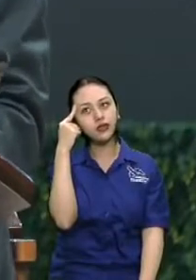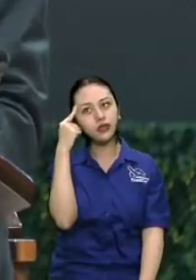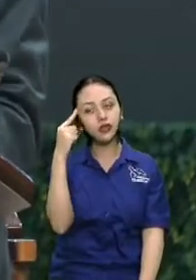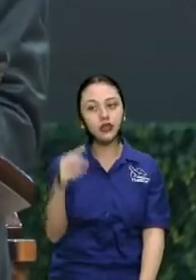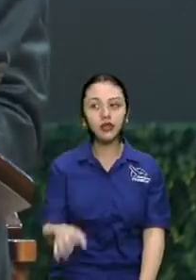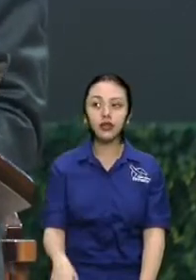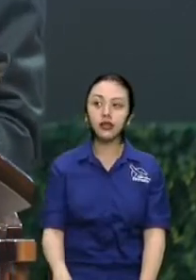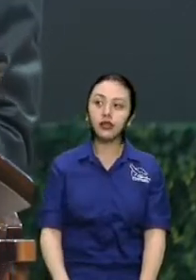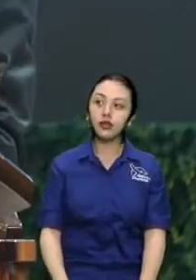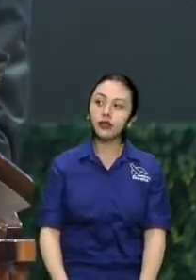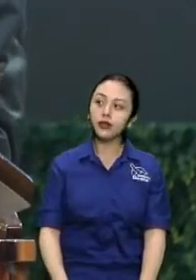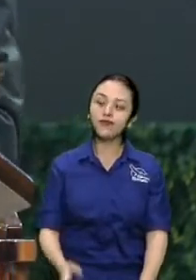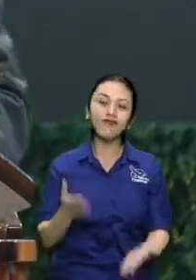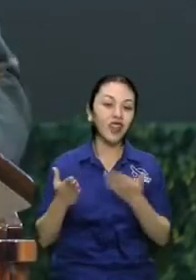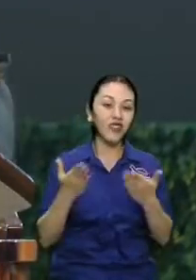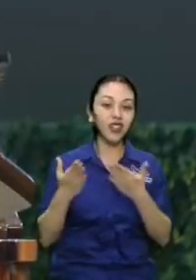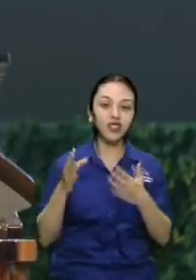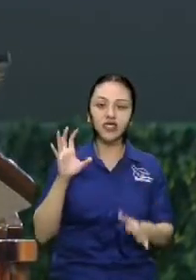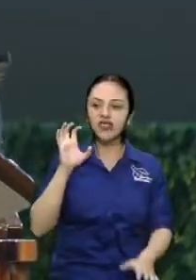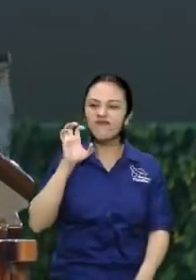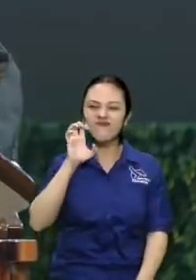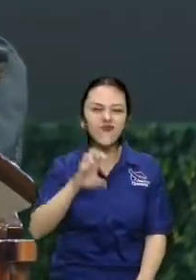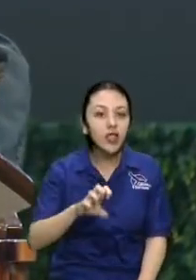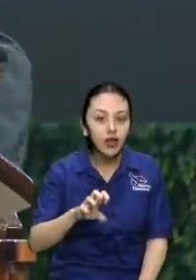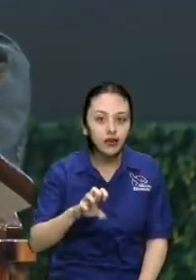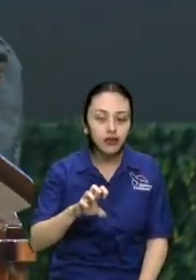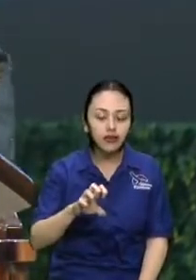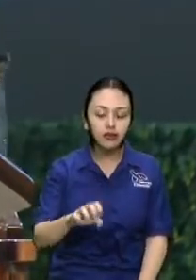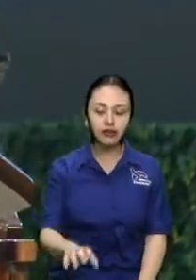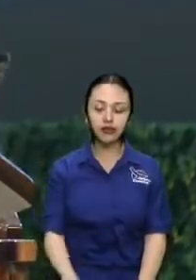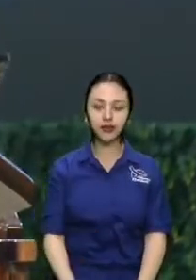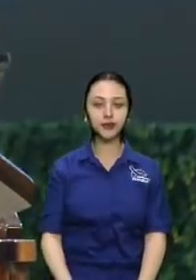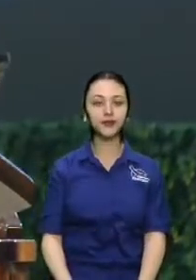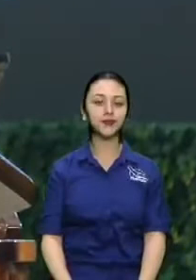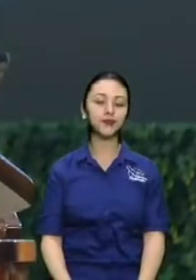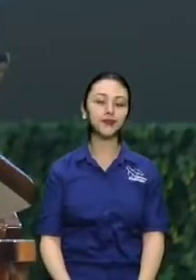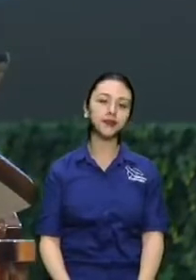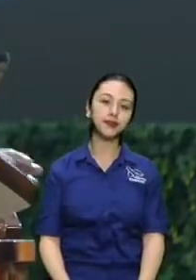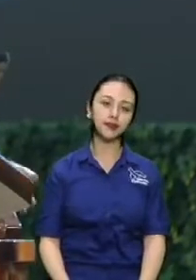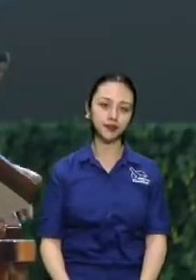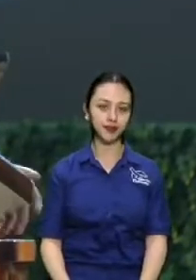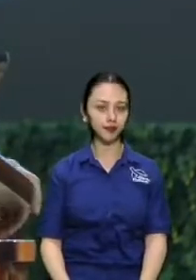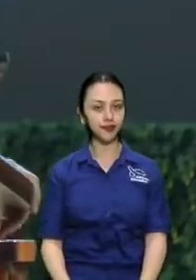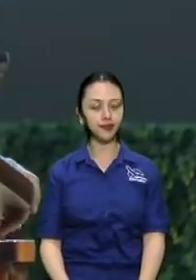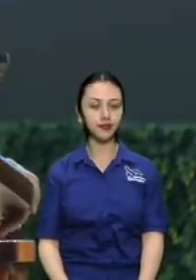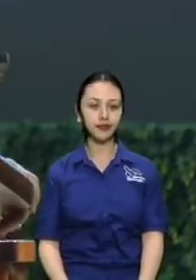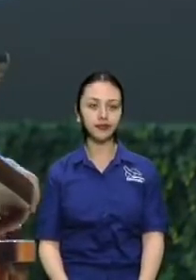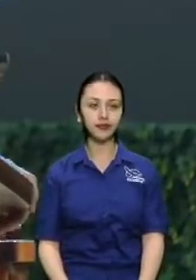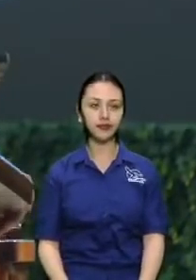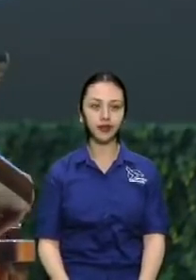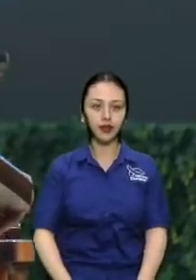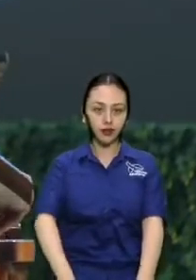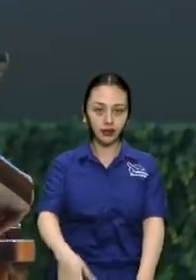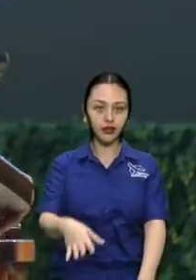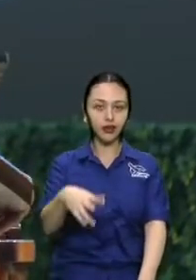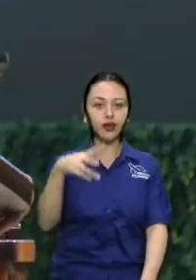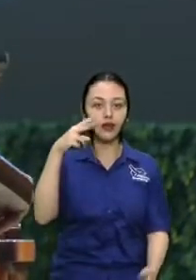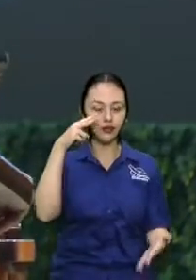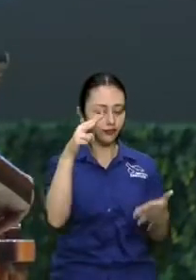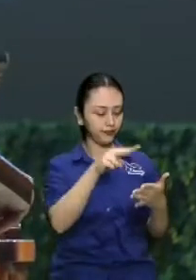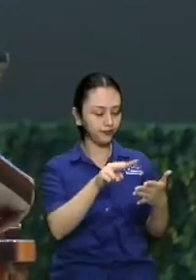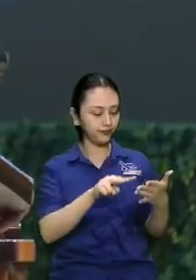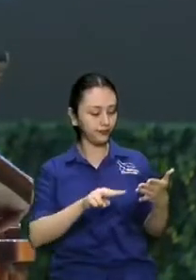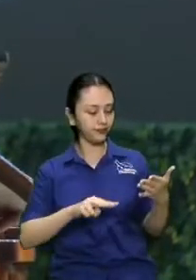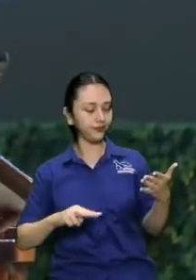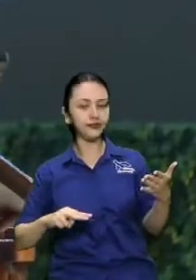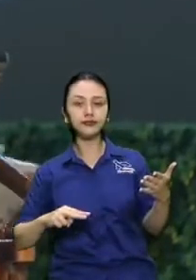engaña. Entonces viene Dios, fíjese usted qué tremendo este versículo, y dice lo siguiente. Mire lo que dice.